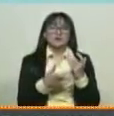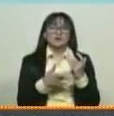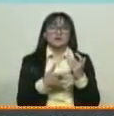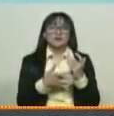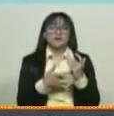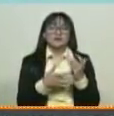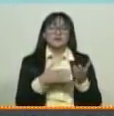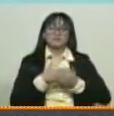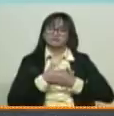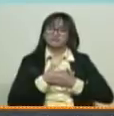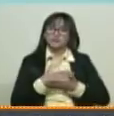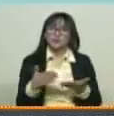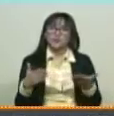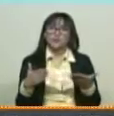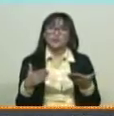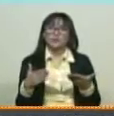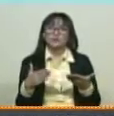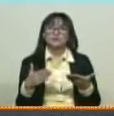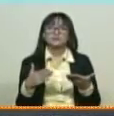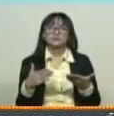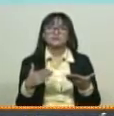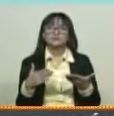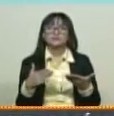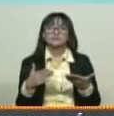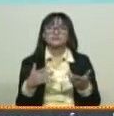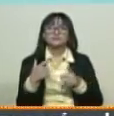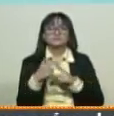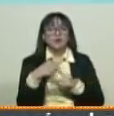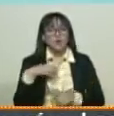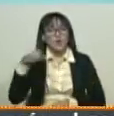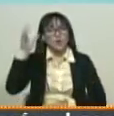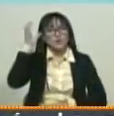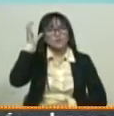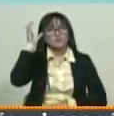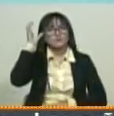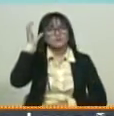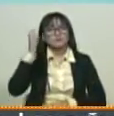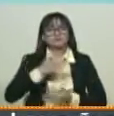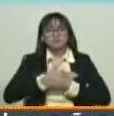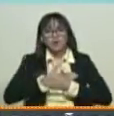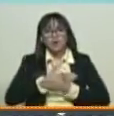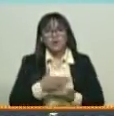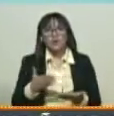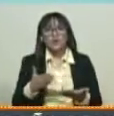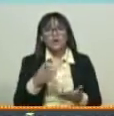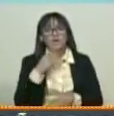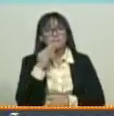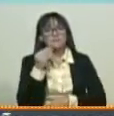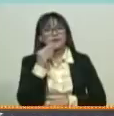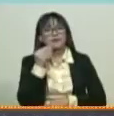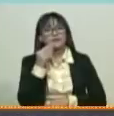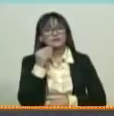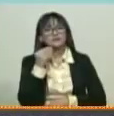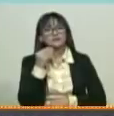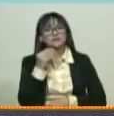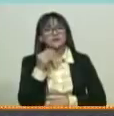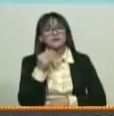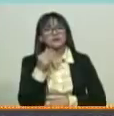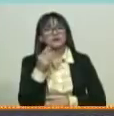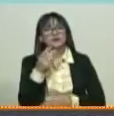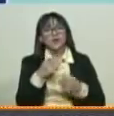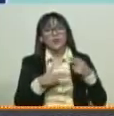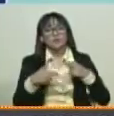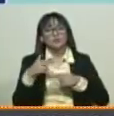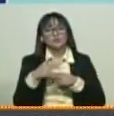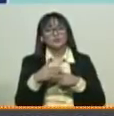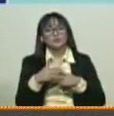están dispuestos a sumar desde su conocimiento, que están dispuestos a sumar desde su experiencia y de su saber para la construcción